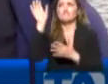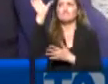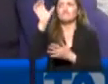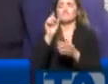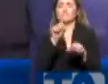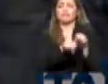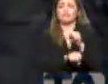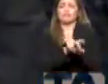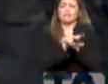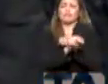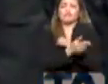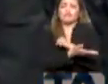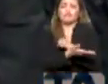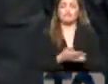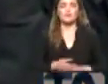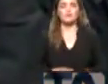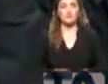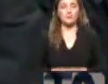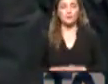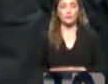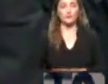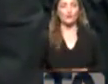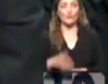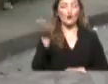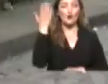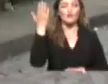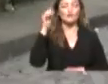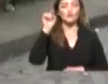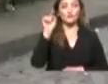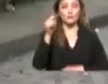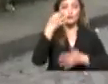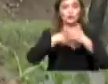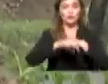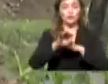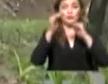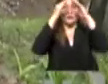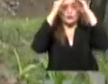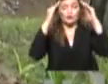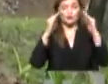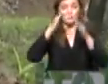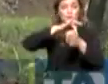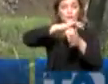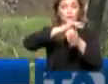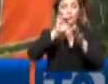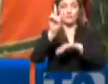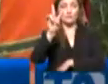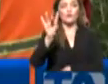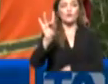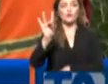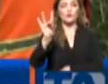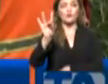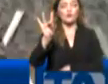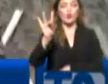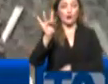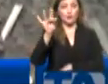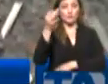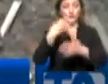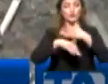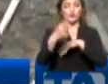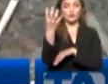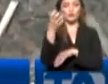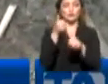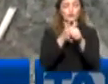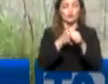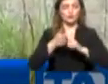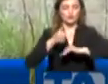no perjudiquen. El alcalde de Baños, Luis Silva, dijo que son 28 las casas que se encuentran en peligro. De estas, 14 están al lado